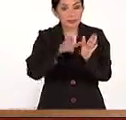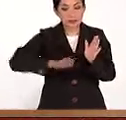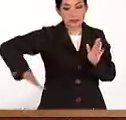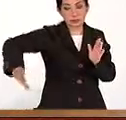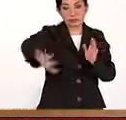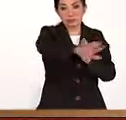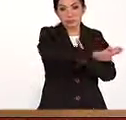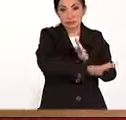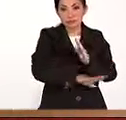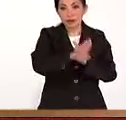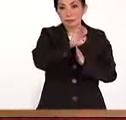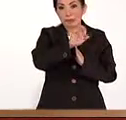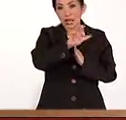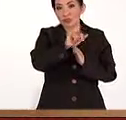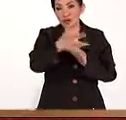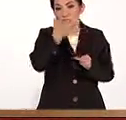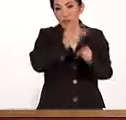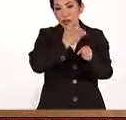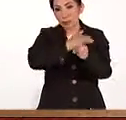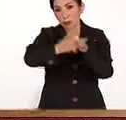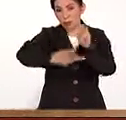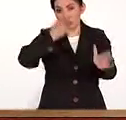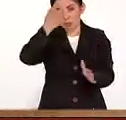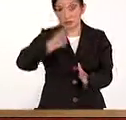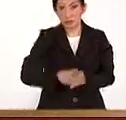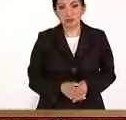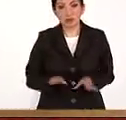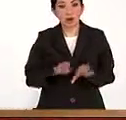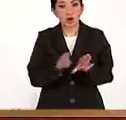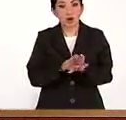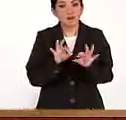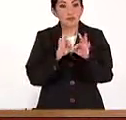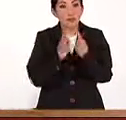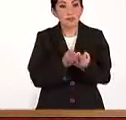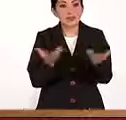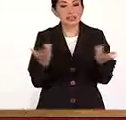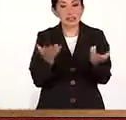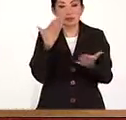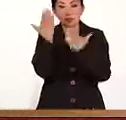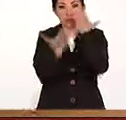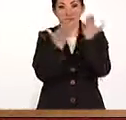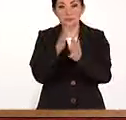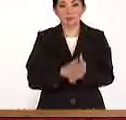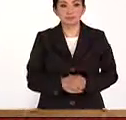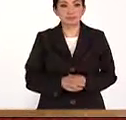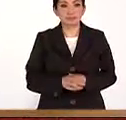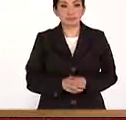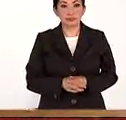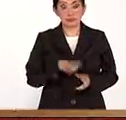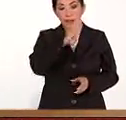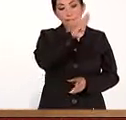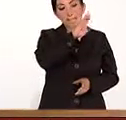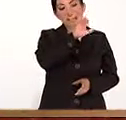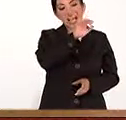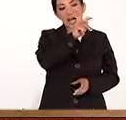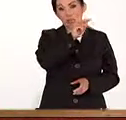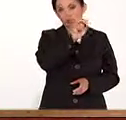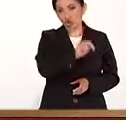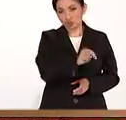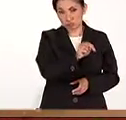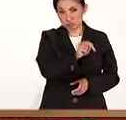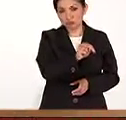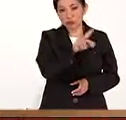del belga tom de este octavo aniversario cómo va a ser la metodología que tiene que hacer un estudiante muchas gracias a marie el becatón es un